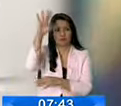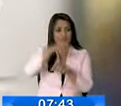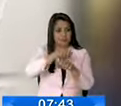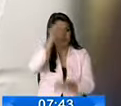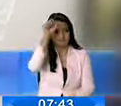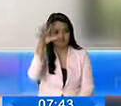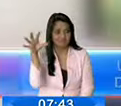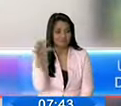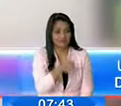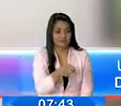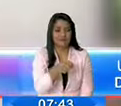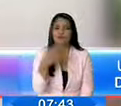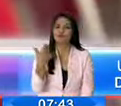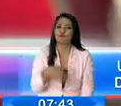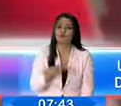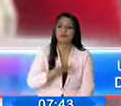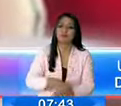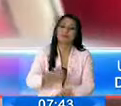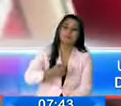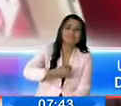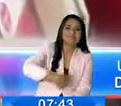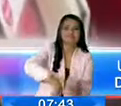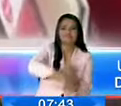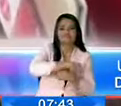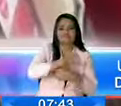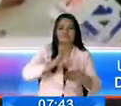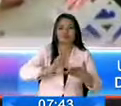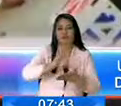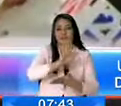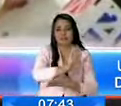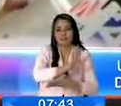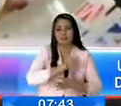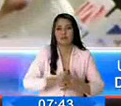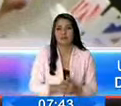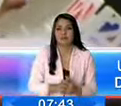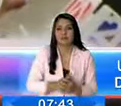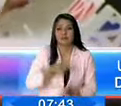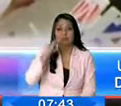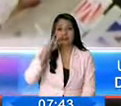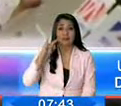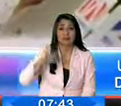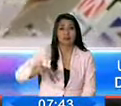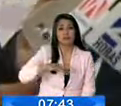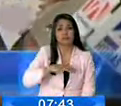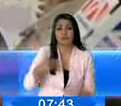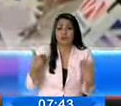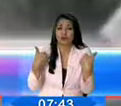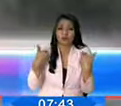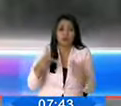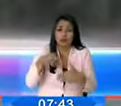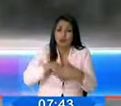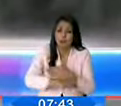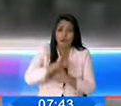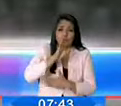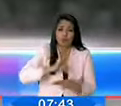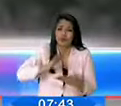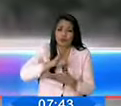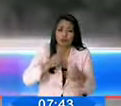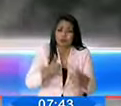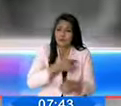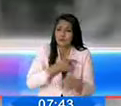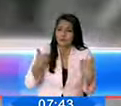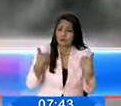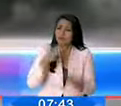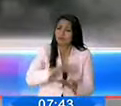su accionar era en represalia contra la entidad. Sus niños estaban contentos en el colegio, pero